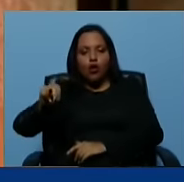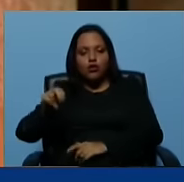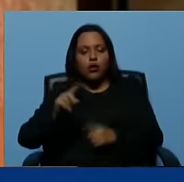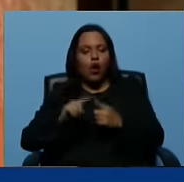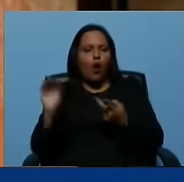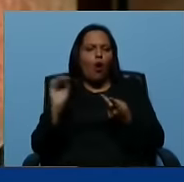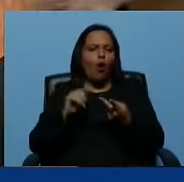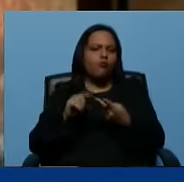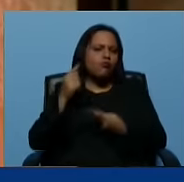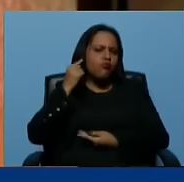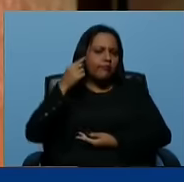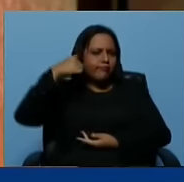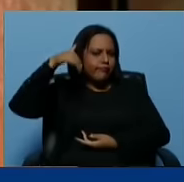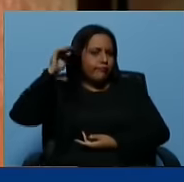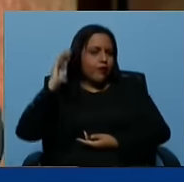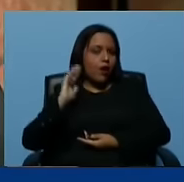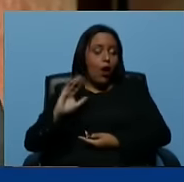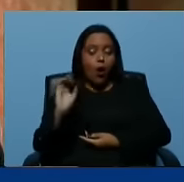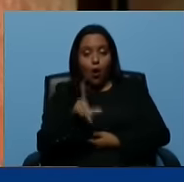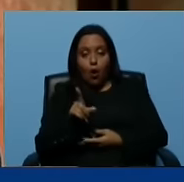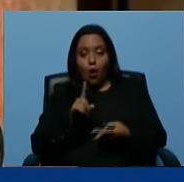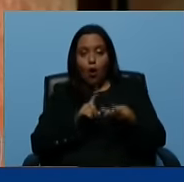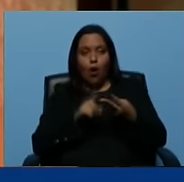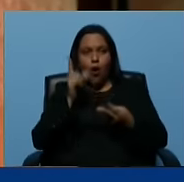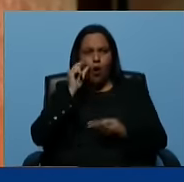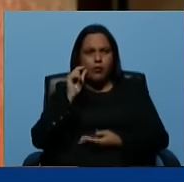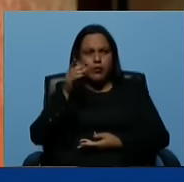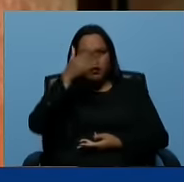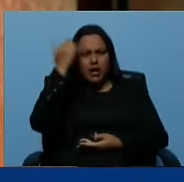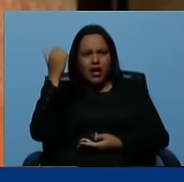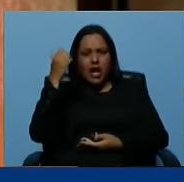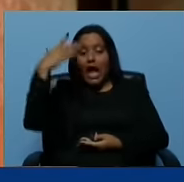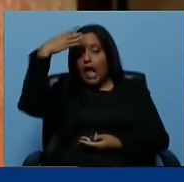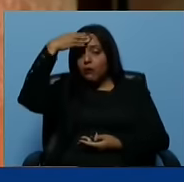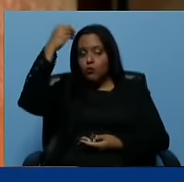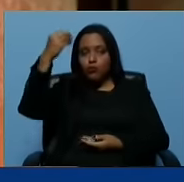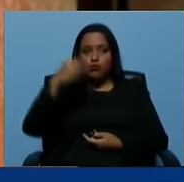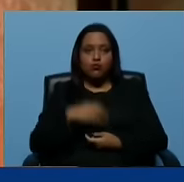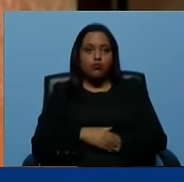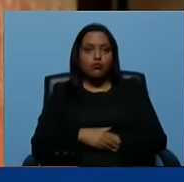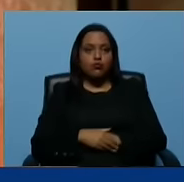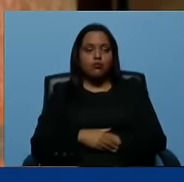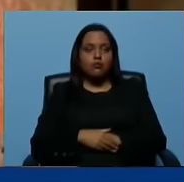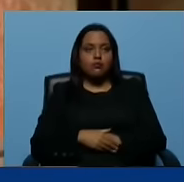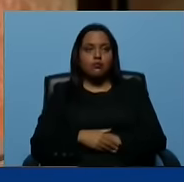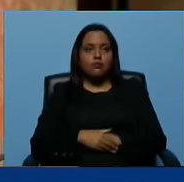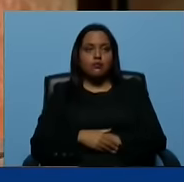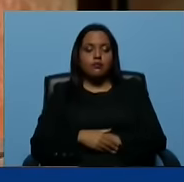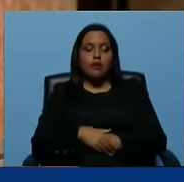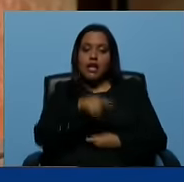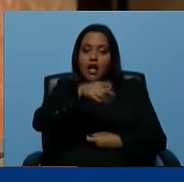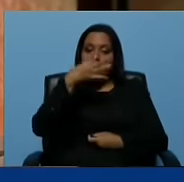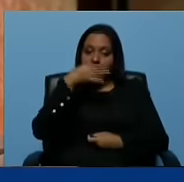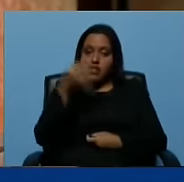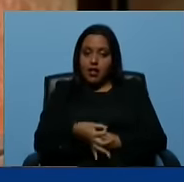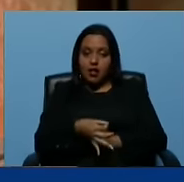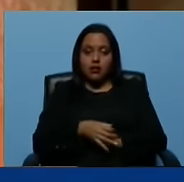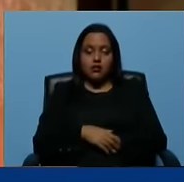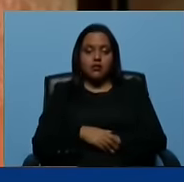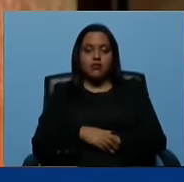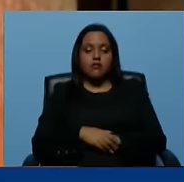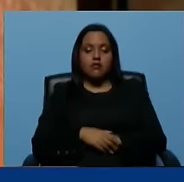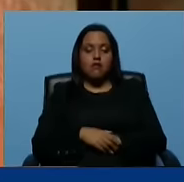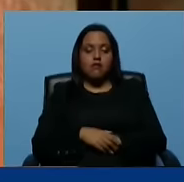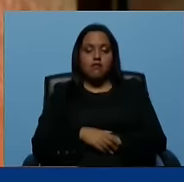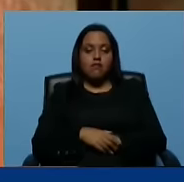imponer, o lo que le importa a este otro señor, se me olvidó el nombre, Edmundo González Urrutia, imponer. Esa es la verdad.